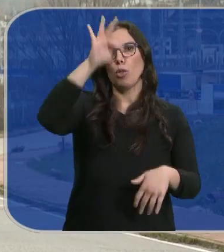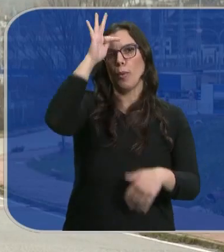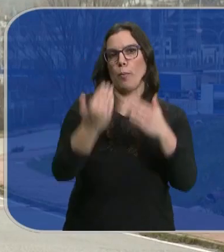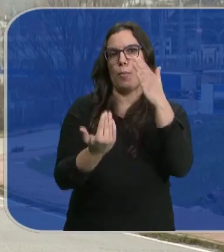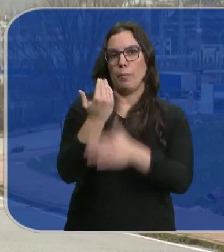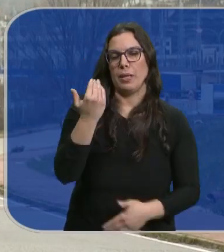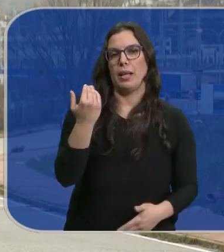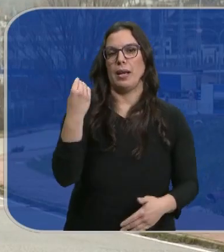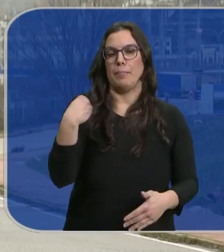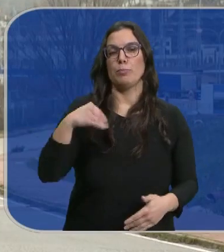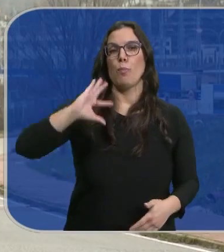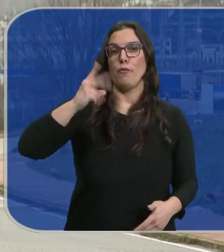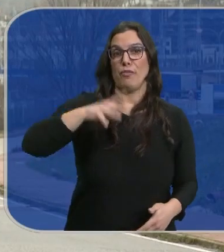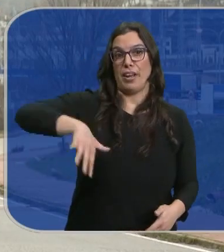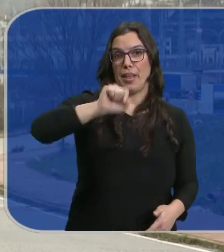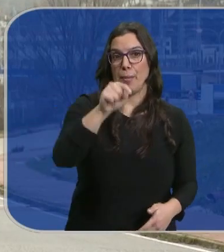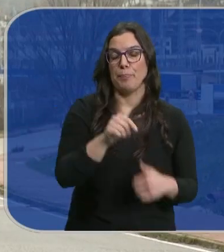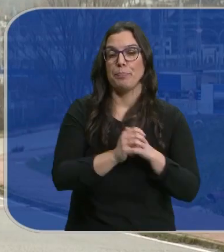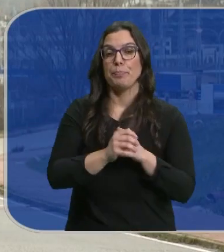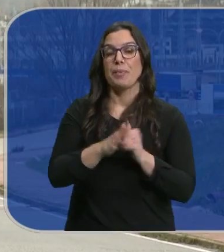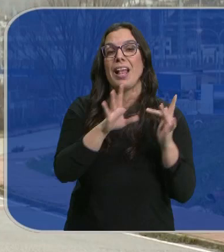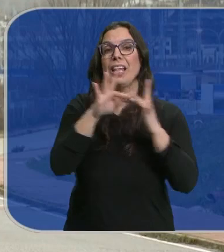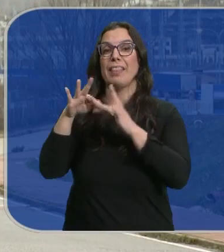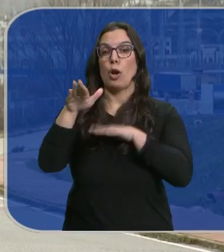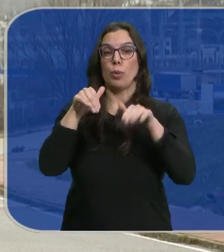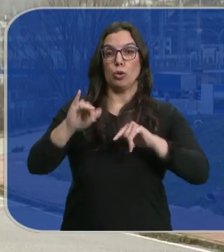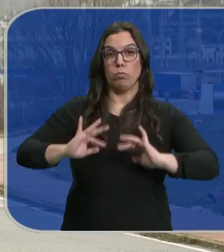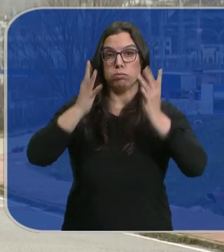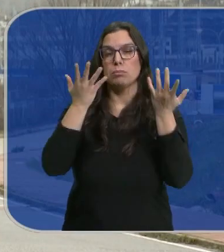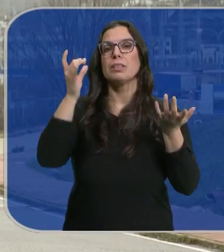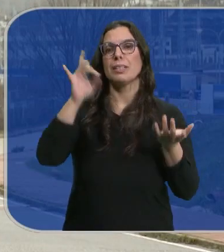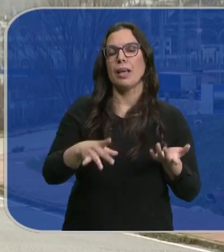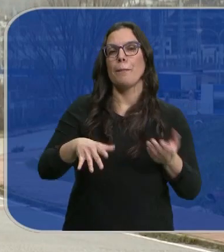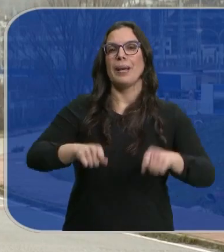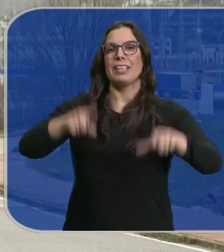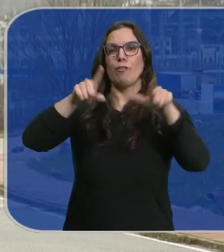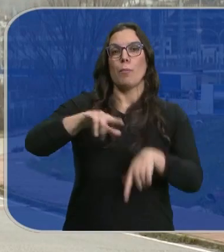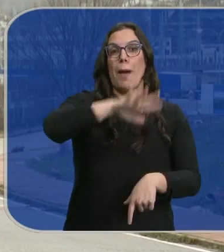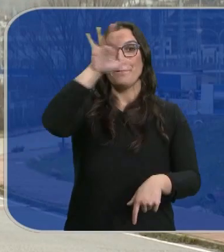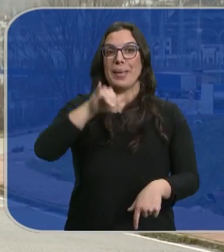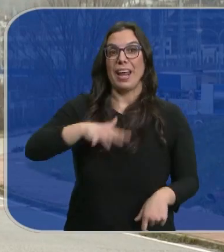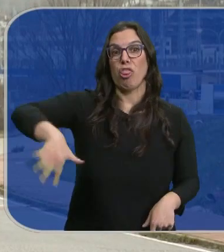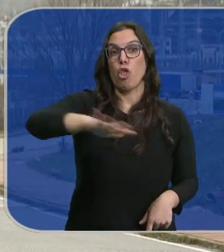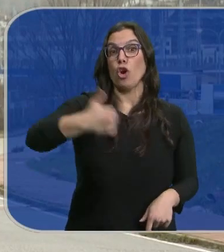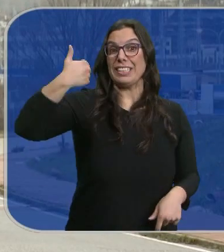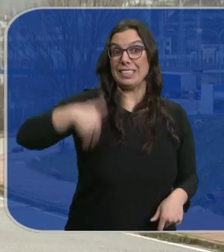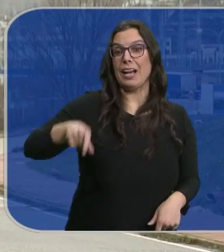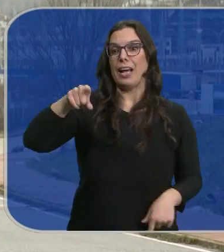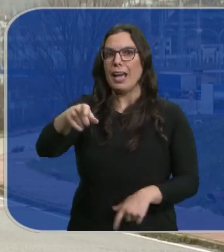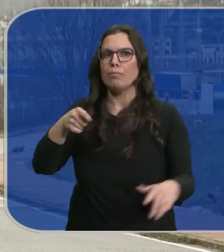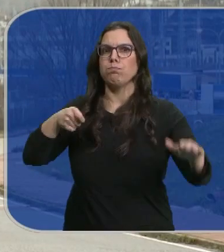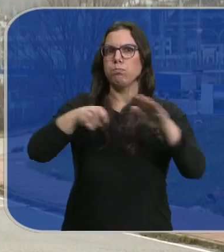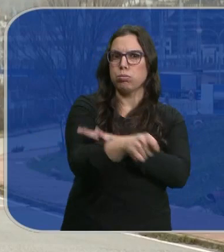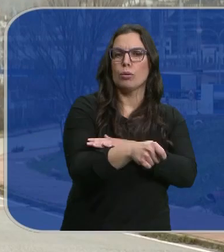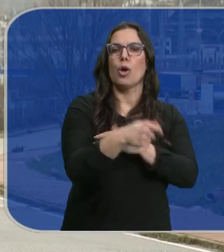por la mañana en Ponferrada. Lidera esta movilización la plataforma Bierzo Ya, ya que fue la que activó administrativamente ese